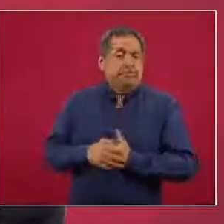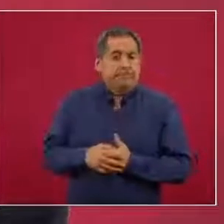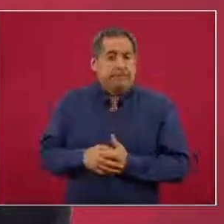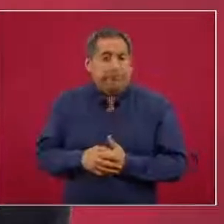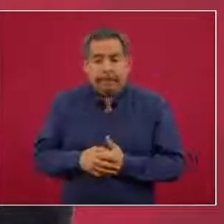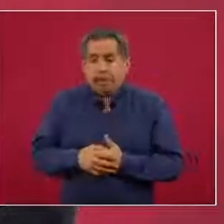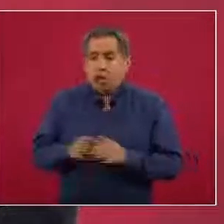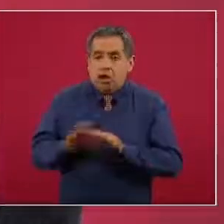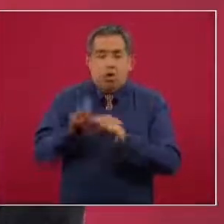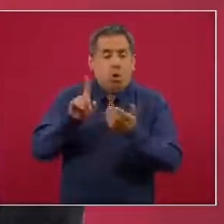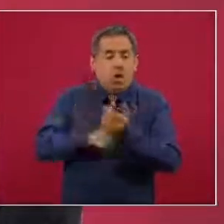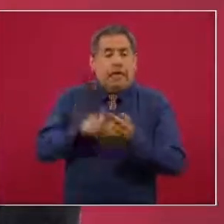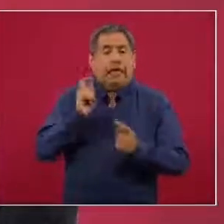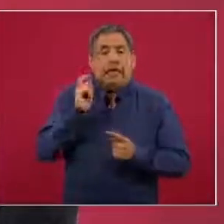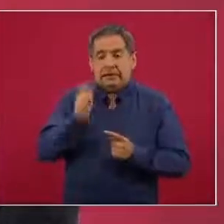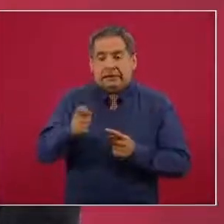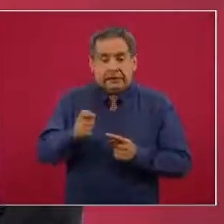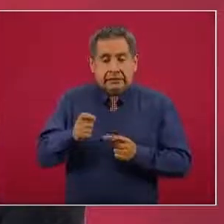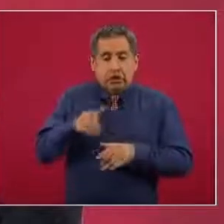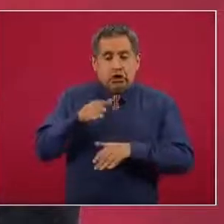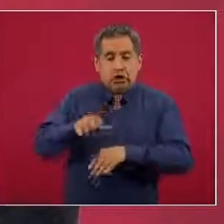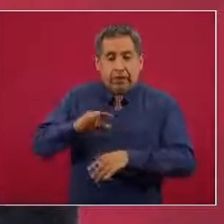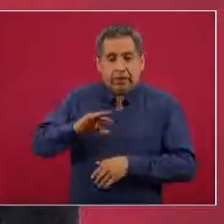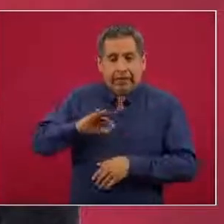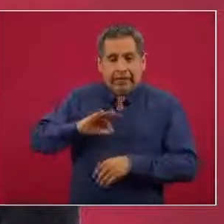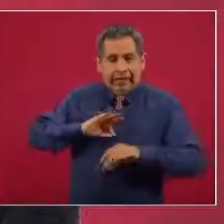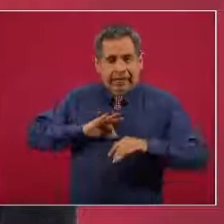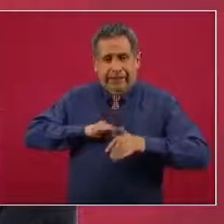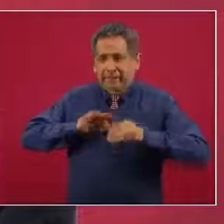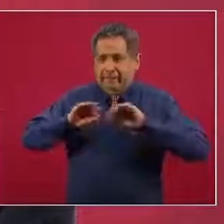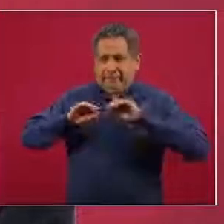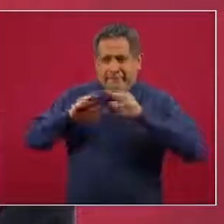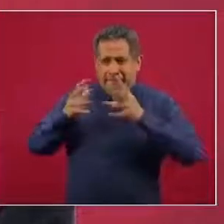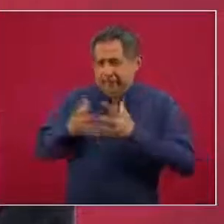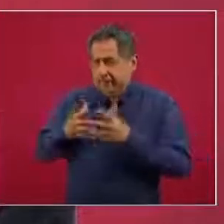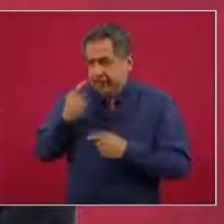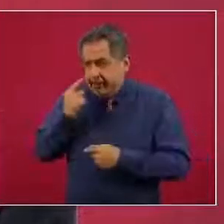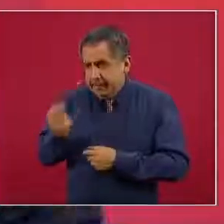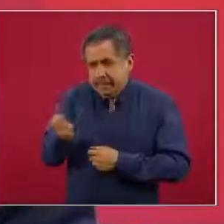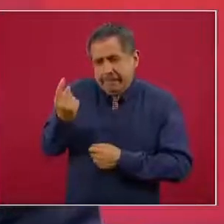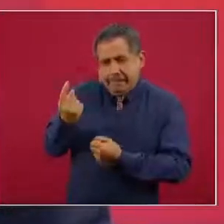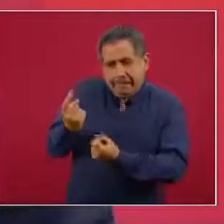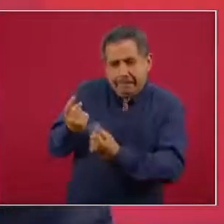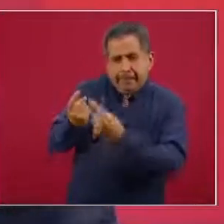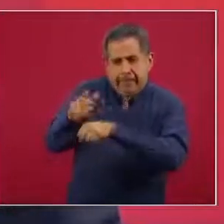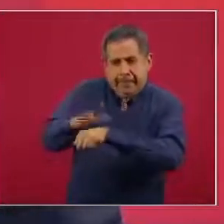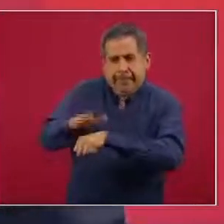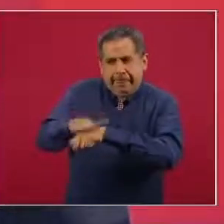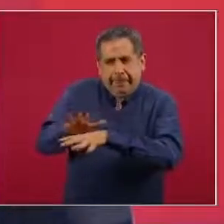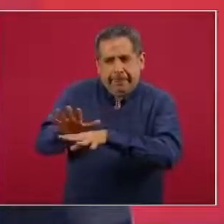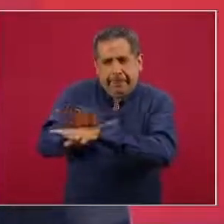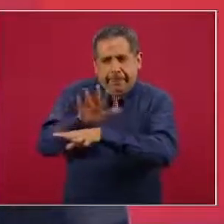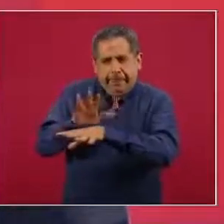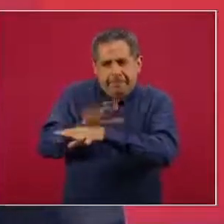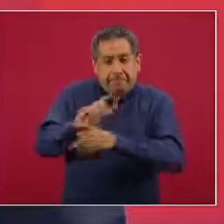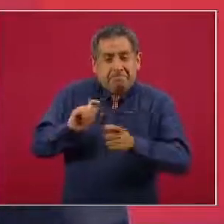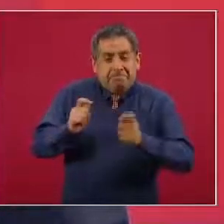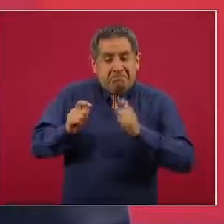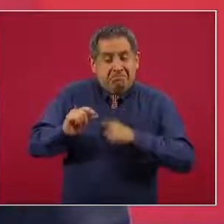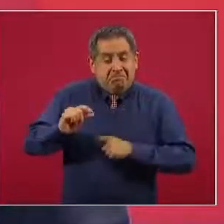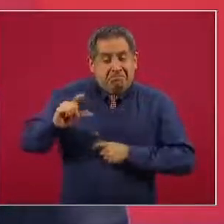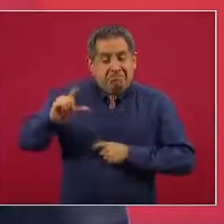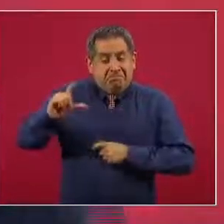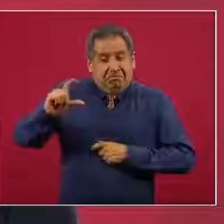parte específica, técnica, epidemiológica, lo que decimos es, vemos señales de un cambio de trayectoria,